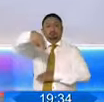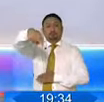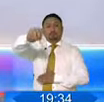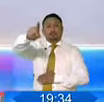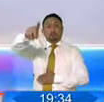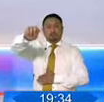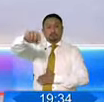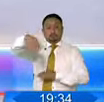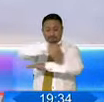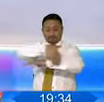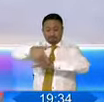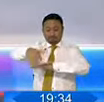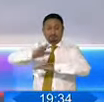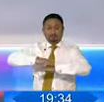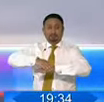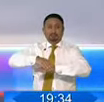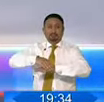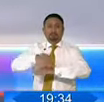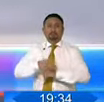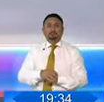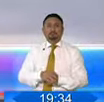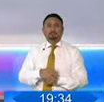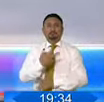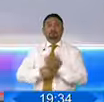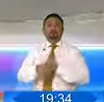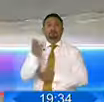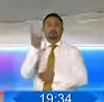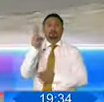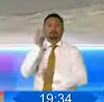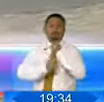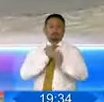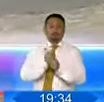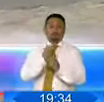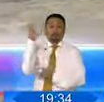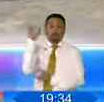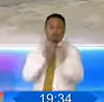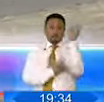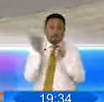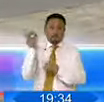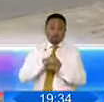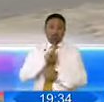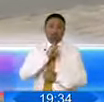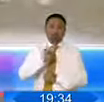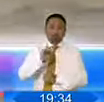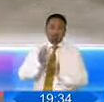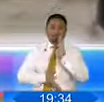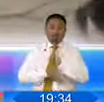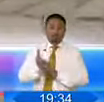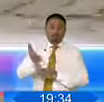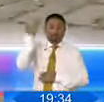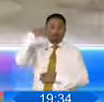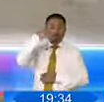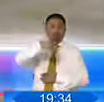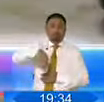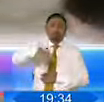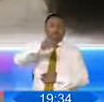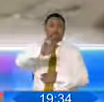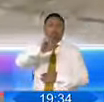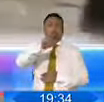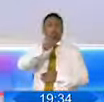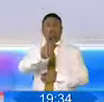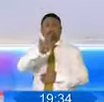tras la desaparición de sus hijas gemelas de 16 años de edad, desde que salieron de la casa de sus tíos, el pasado miércoles 27